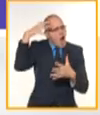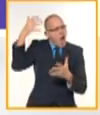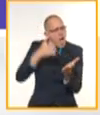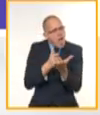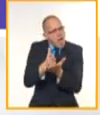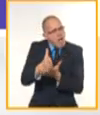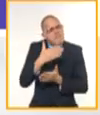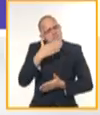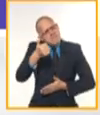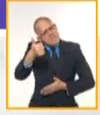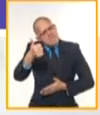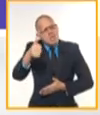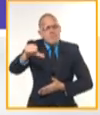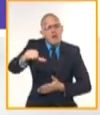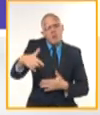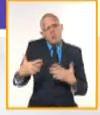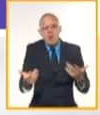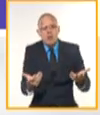mes, el